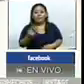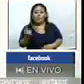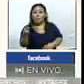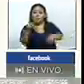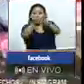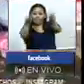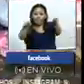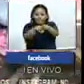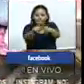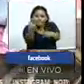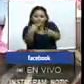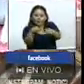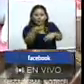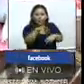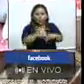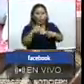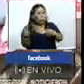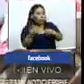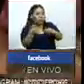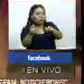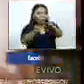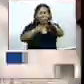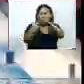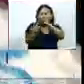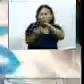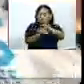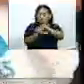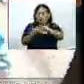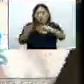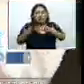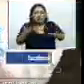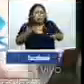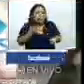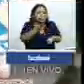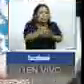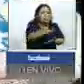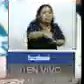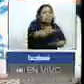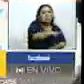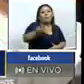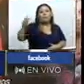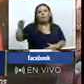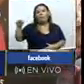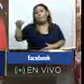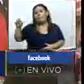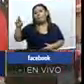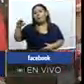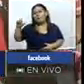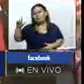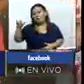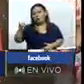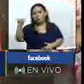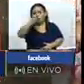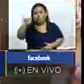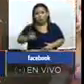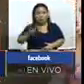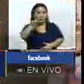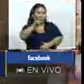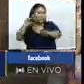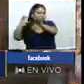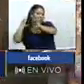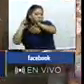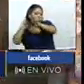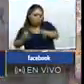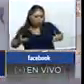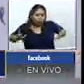Televidentes y seguidores respondieron. Llegamos al cantón San Marcelino de Izalco, Sonsonate,